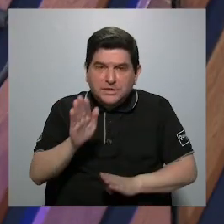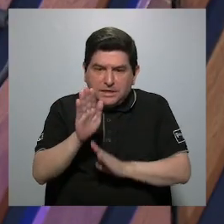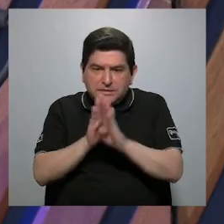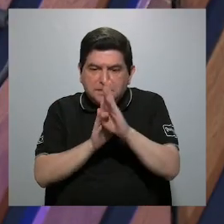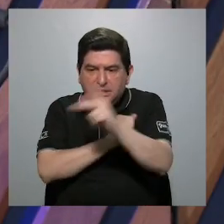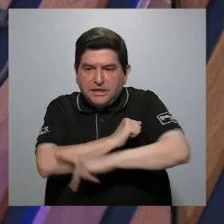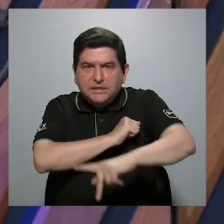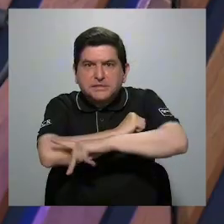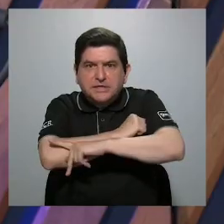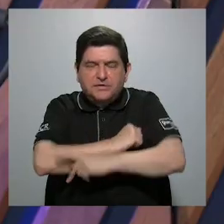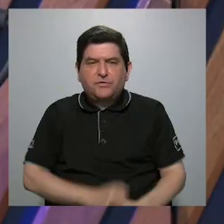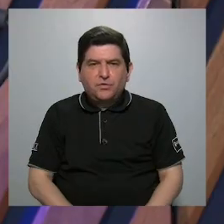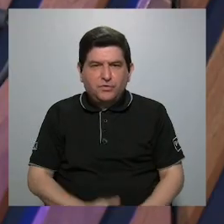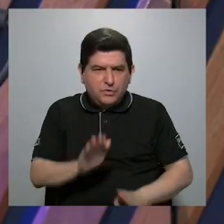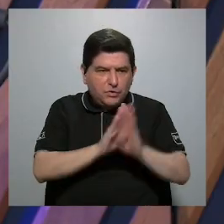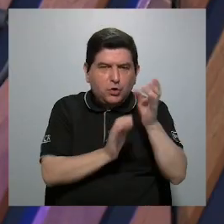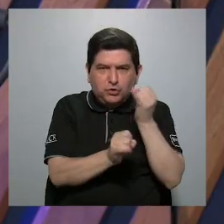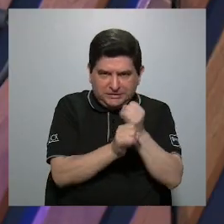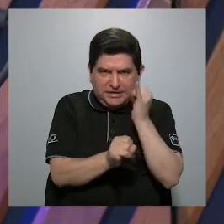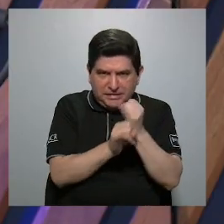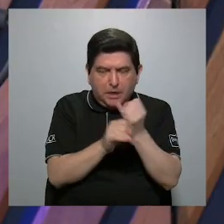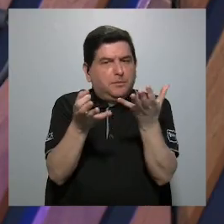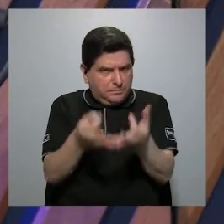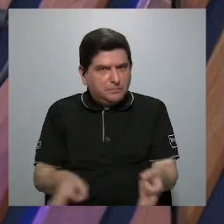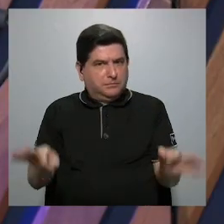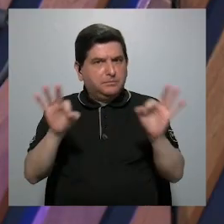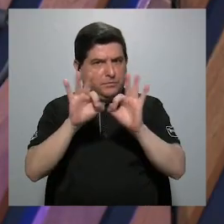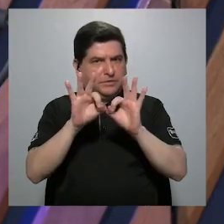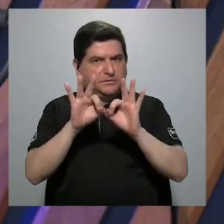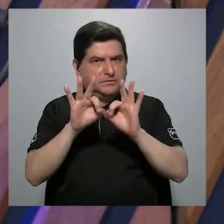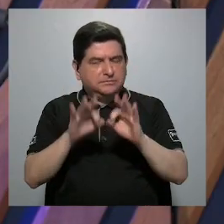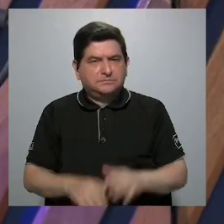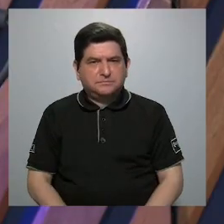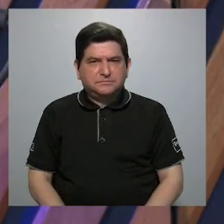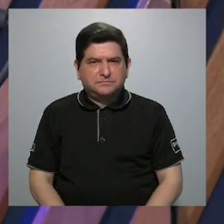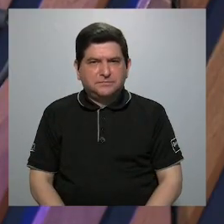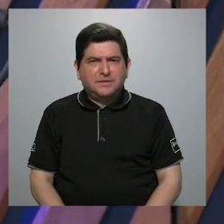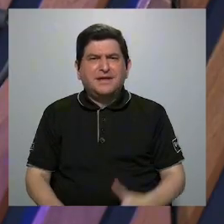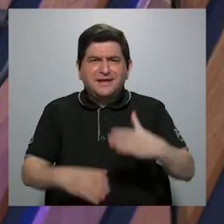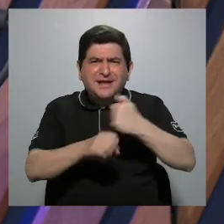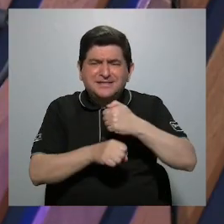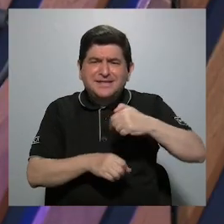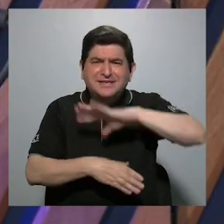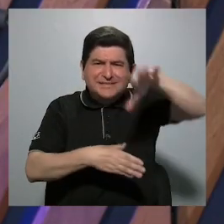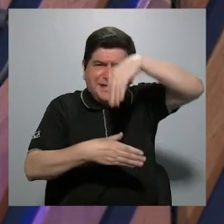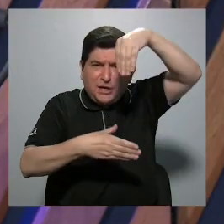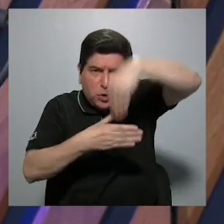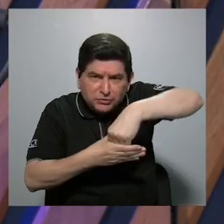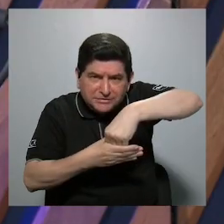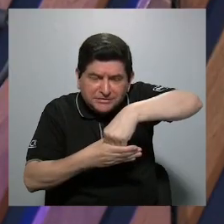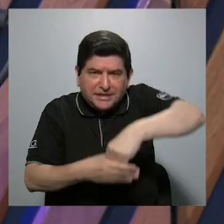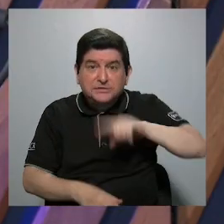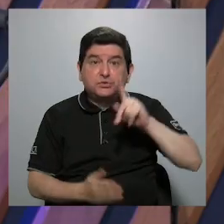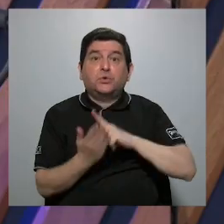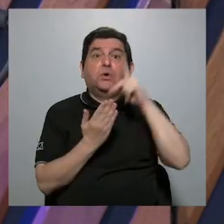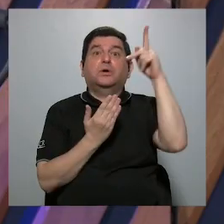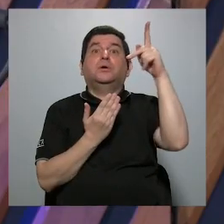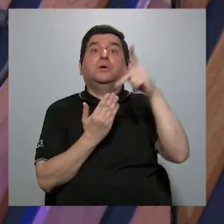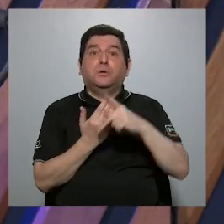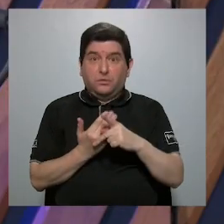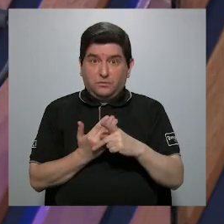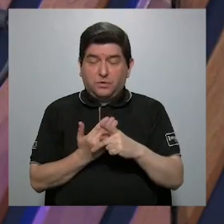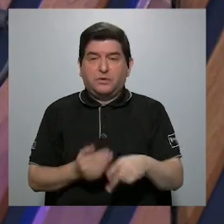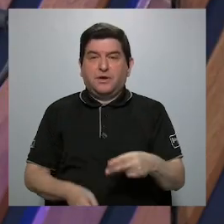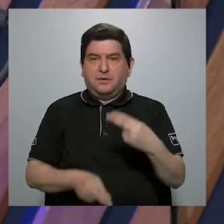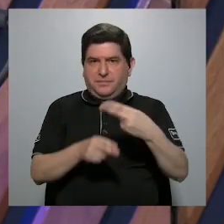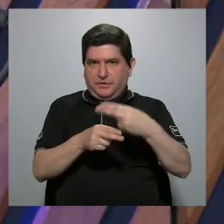asuntos del desarrollo del país, del desarrollo de la institución, es importante. Y que esto se haga en el contexto de un